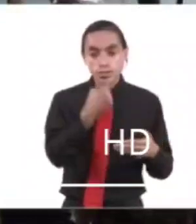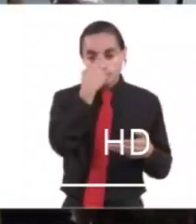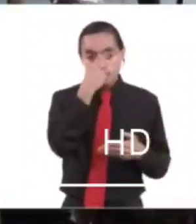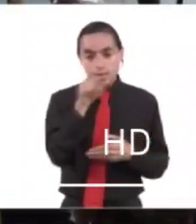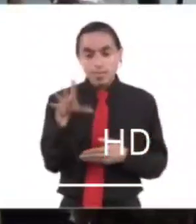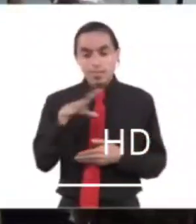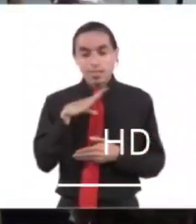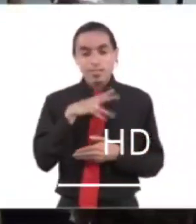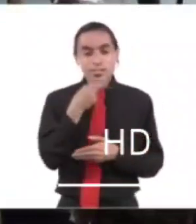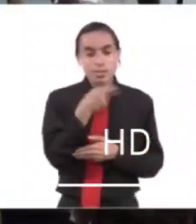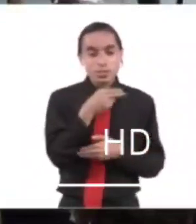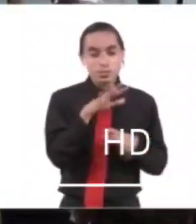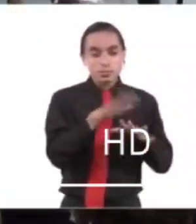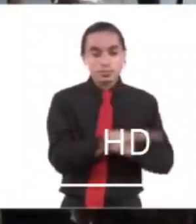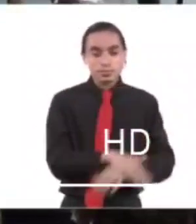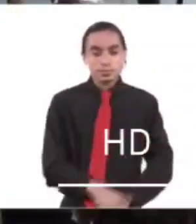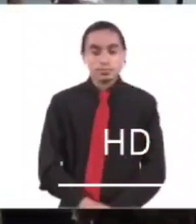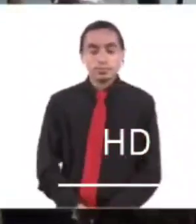villanos.